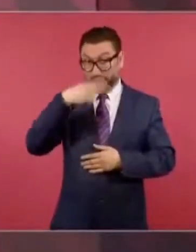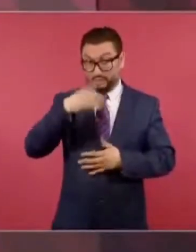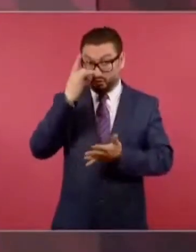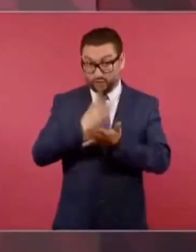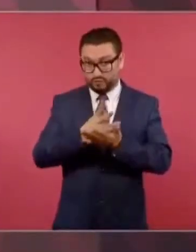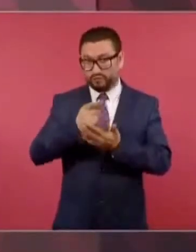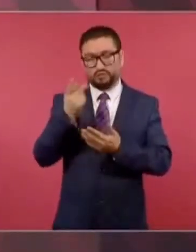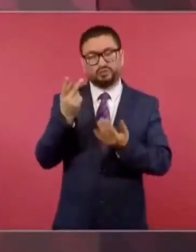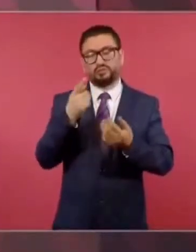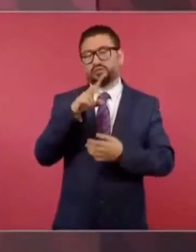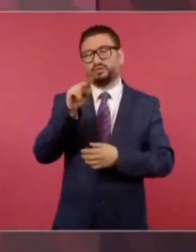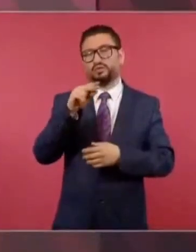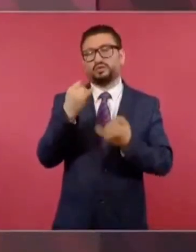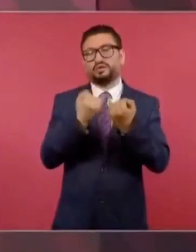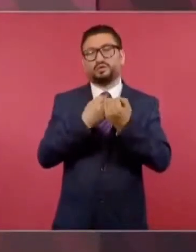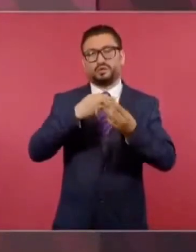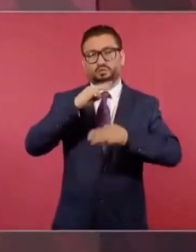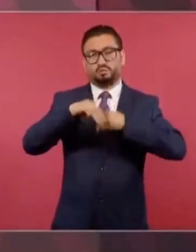mundo.